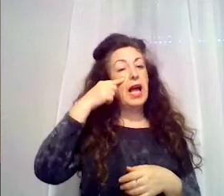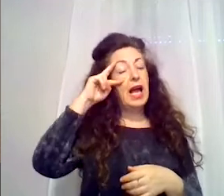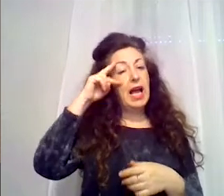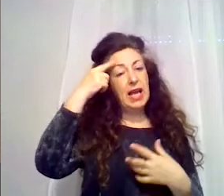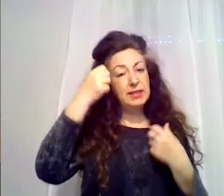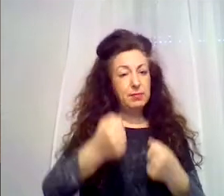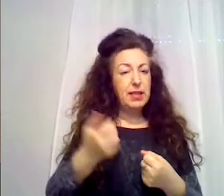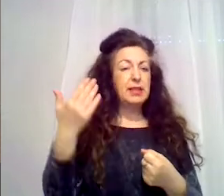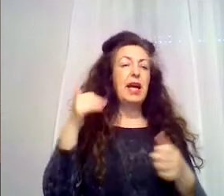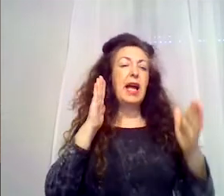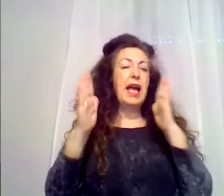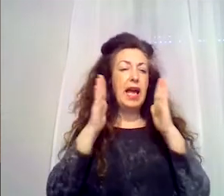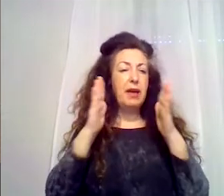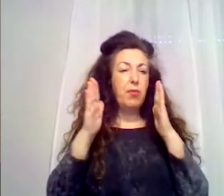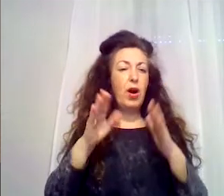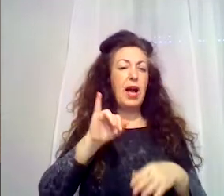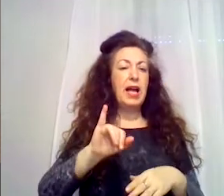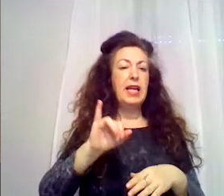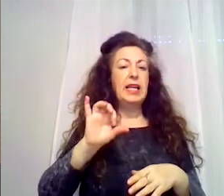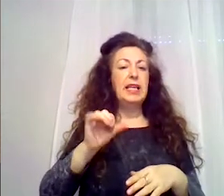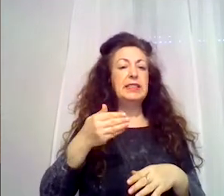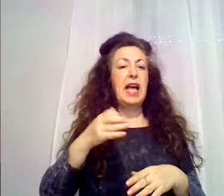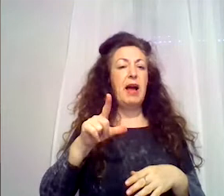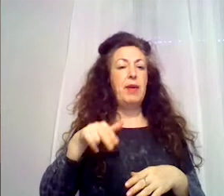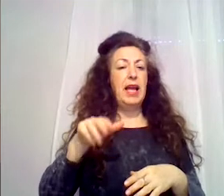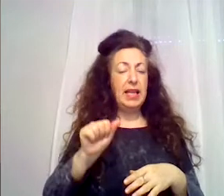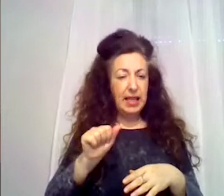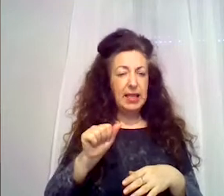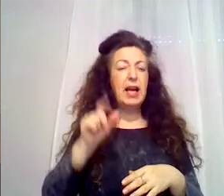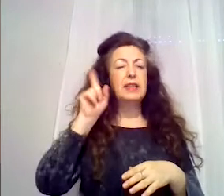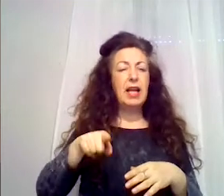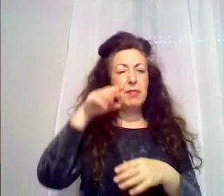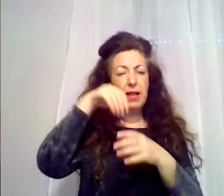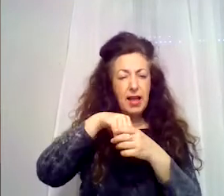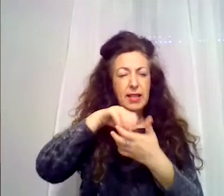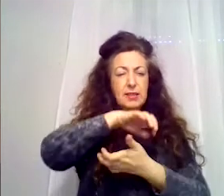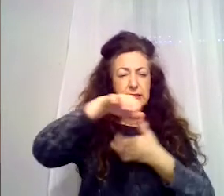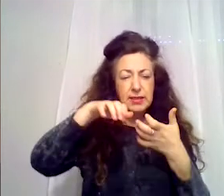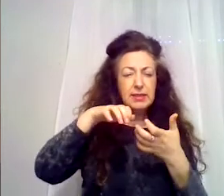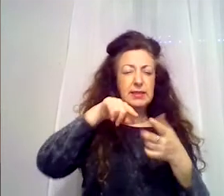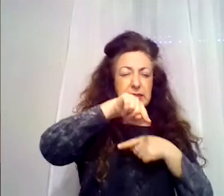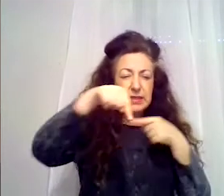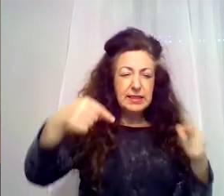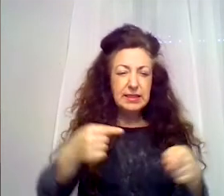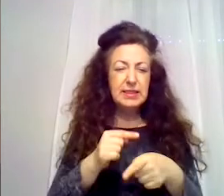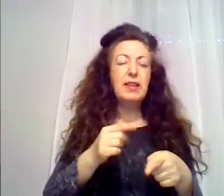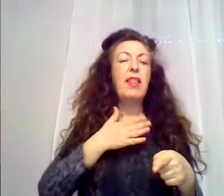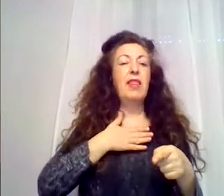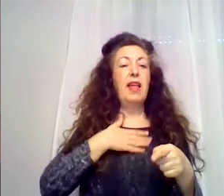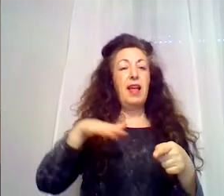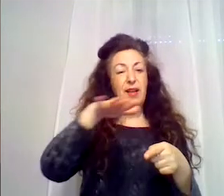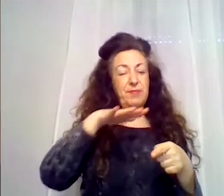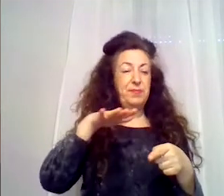gran especialista de toda la época isabelina, de todas las intrigas de la corte de Isabel, de todo